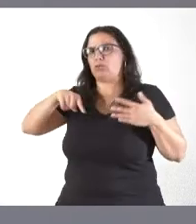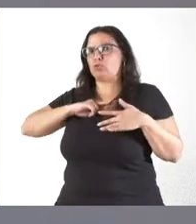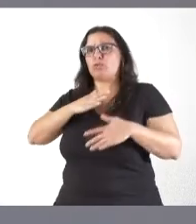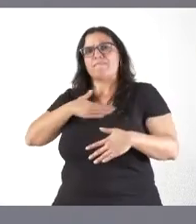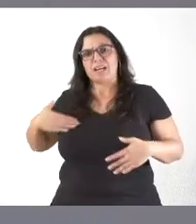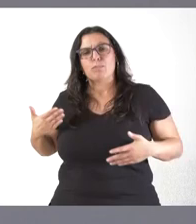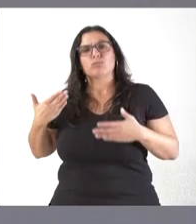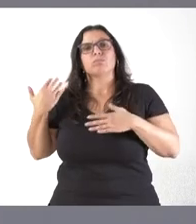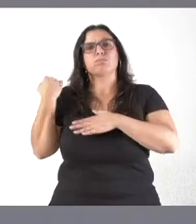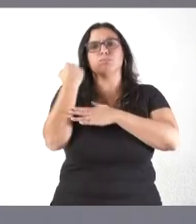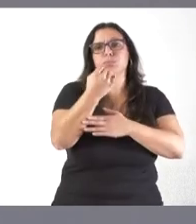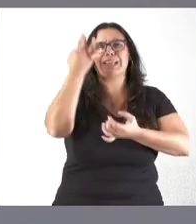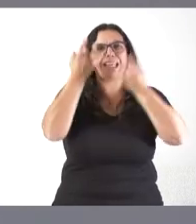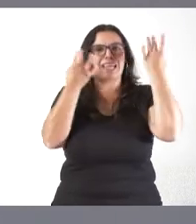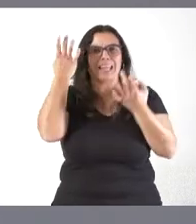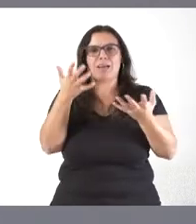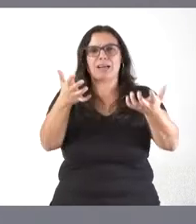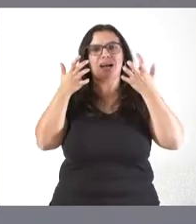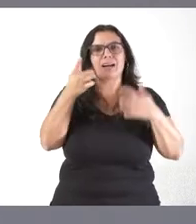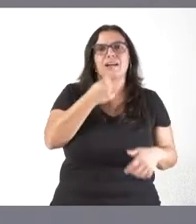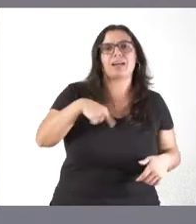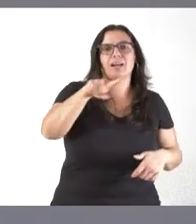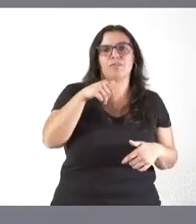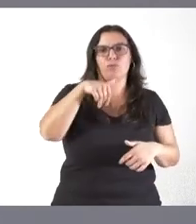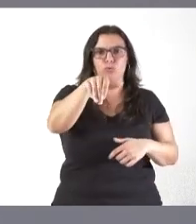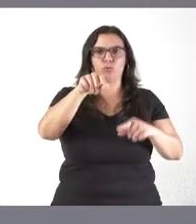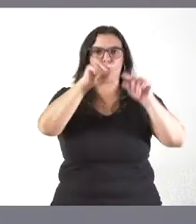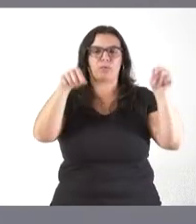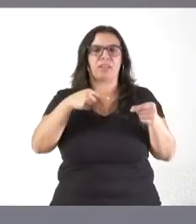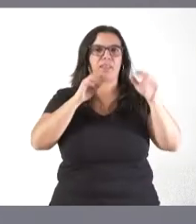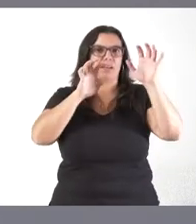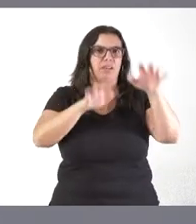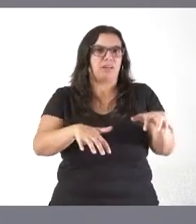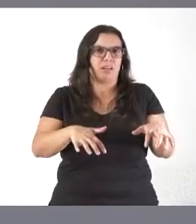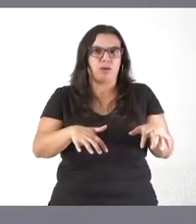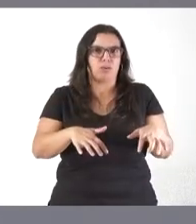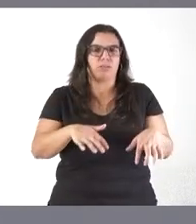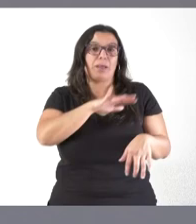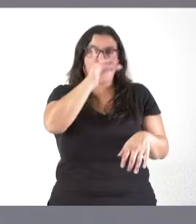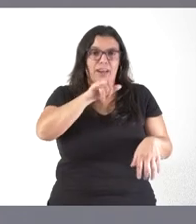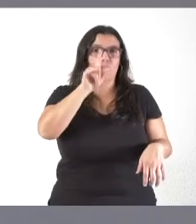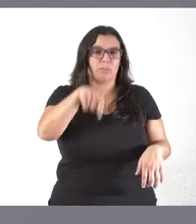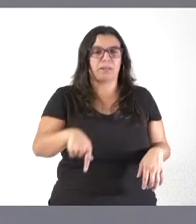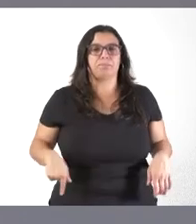voluntad de llevar a cabo todas las iniciativas que benefician el futuro de León y quiere decir también el